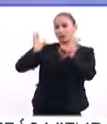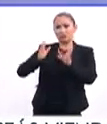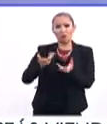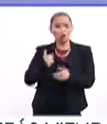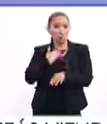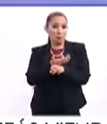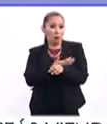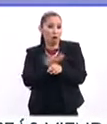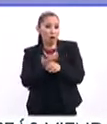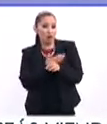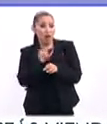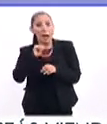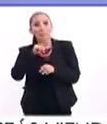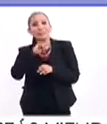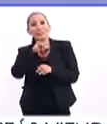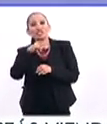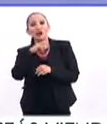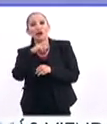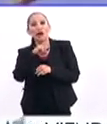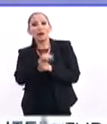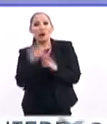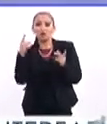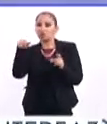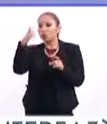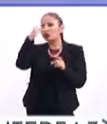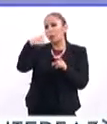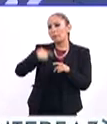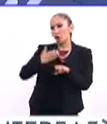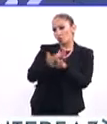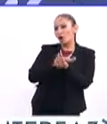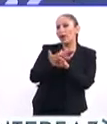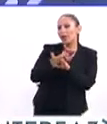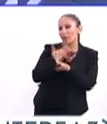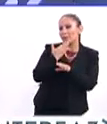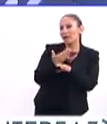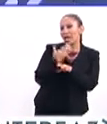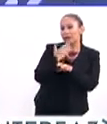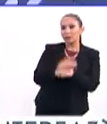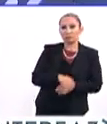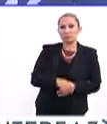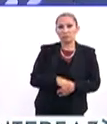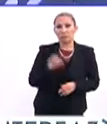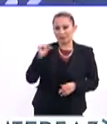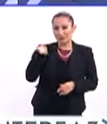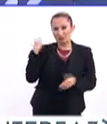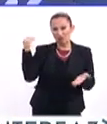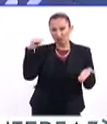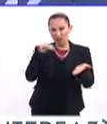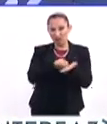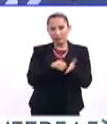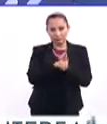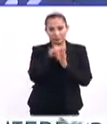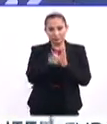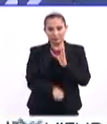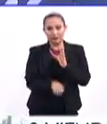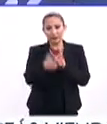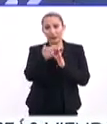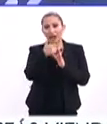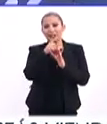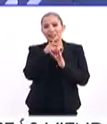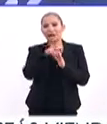o yo soy moreno apiñonado, dices, bueno... O estás bonita aunque estás morenita, ¿no? Sí, o hace poco subieron una, por ejemplo, de García